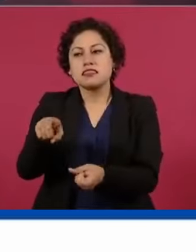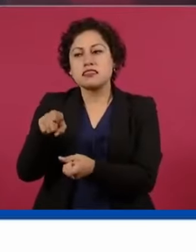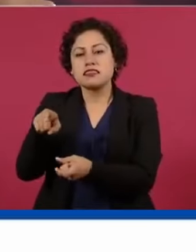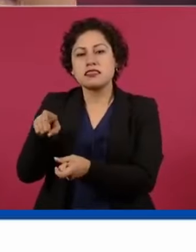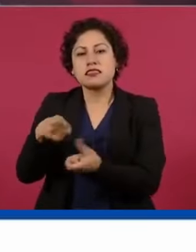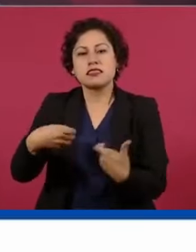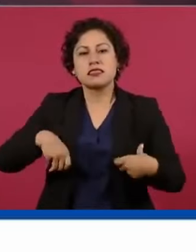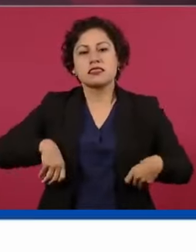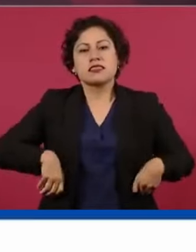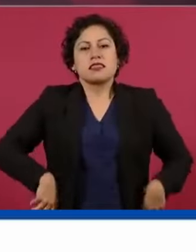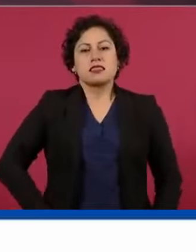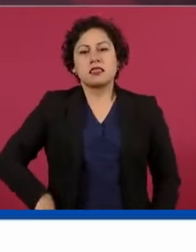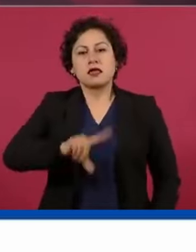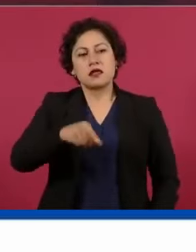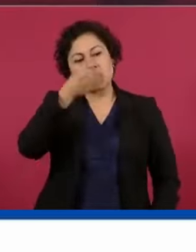se va a hacer una investigación